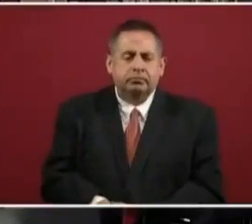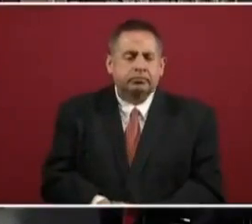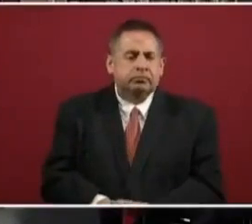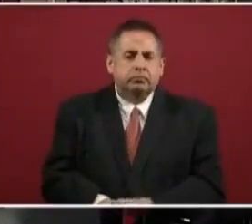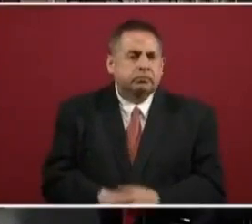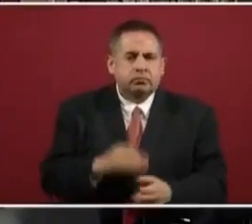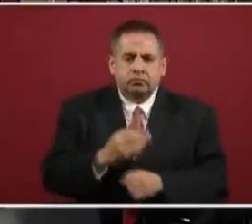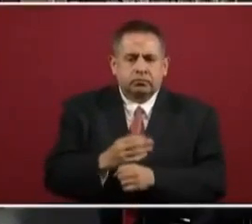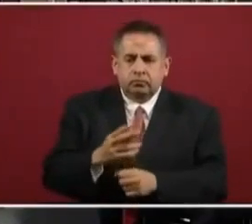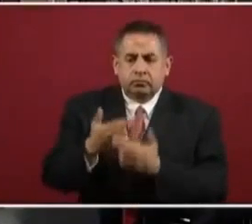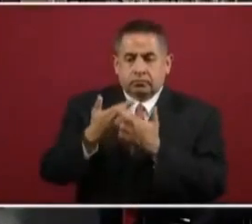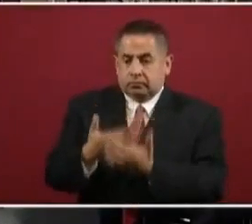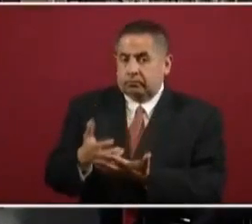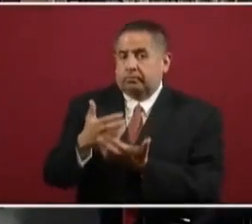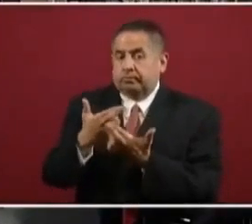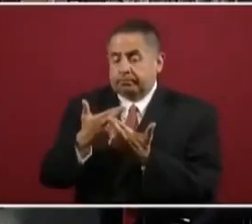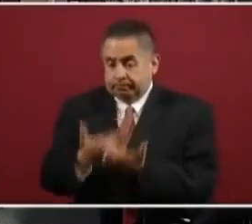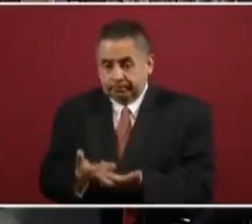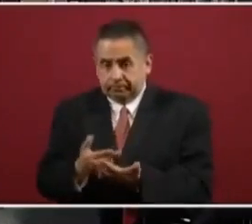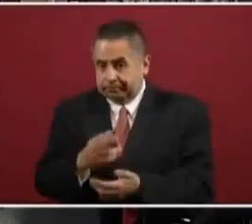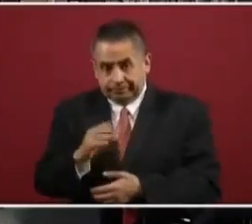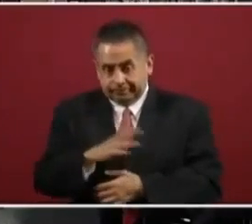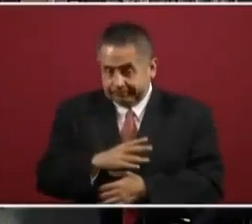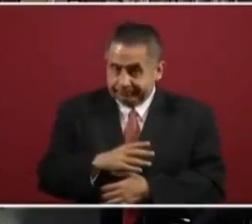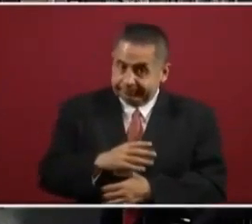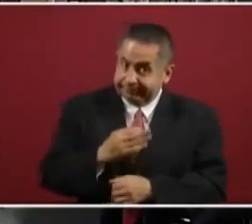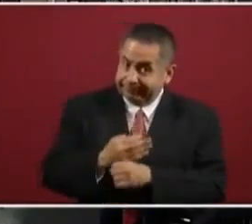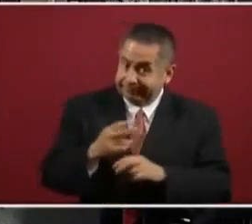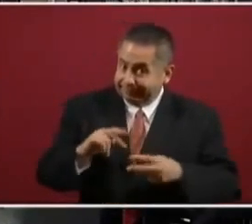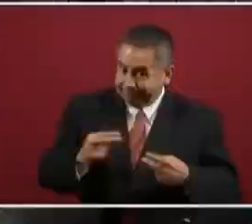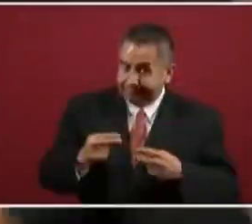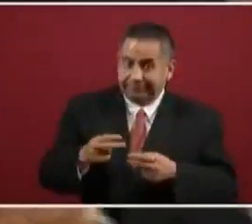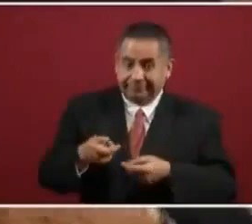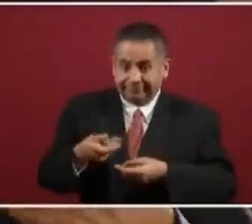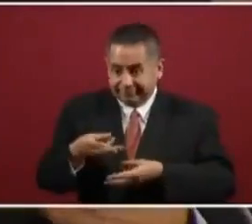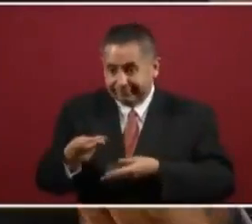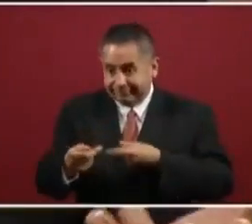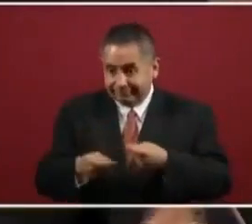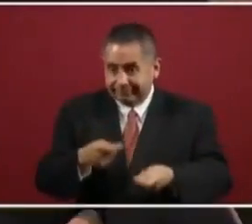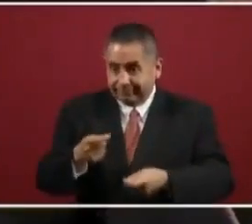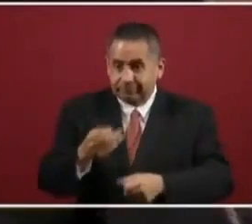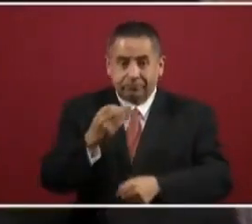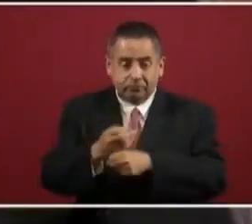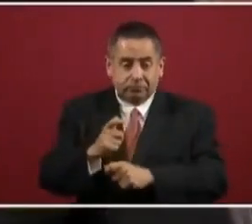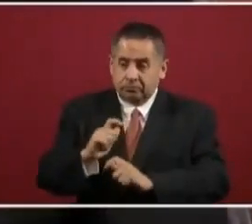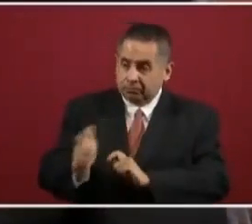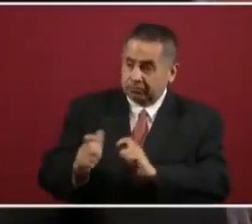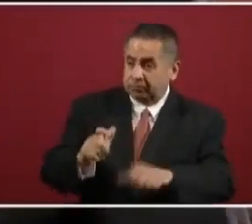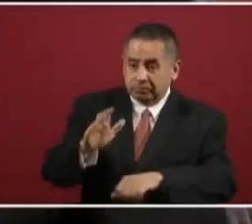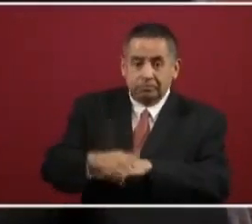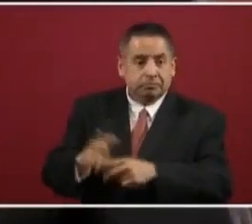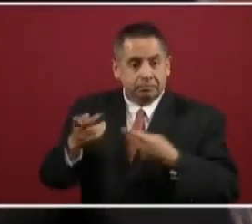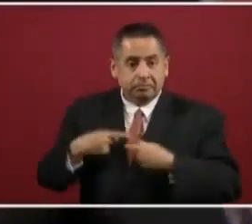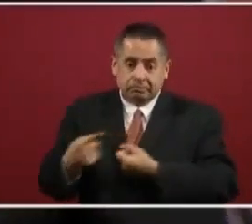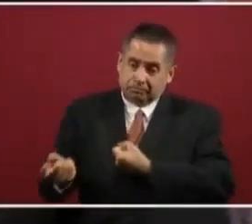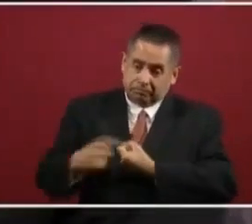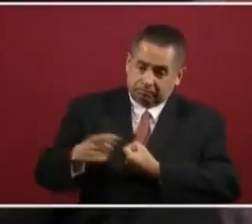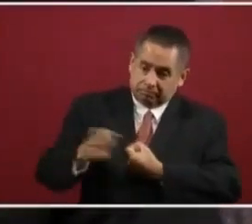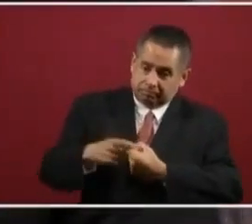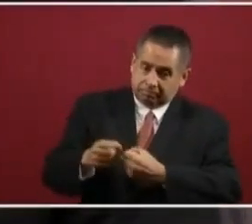ahorros al contrario este se están contratando a más elementos